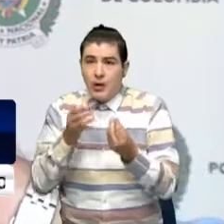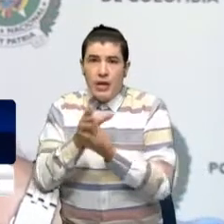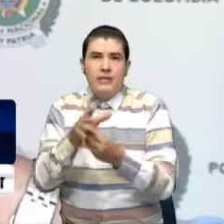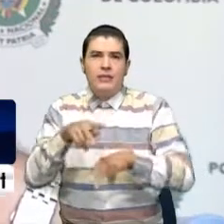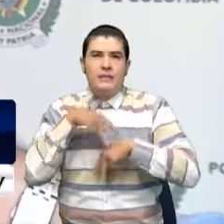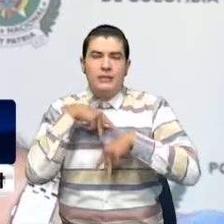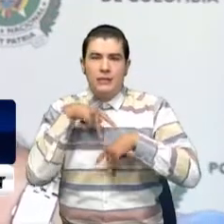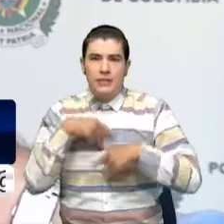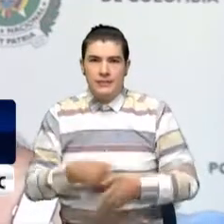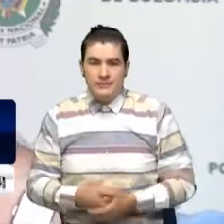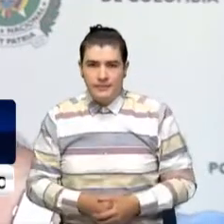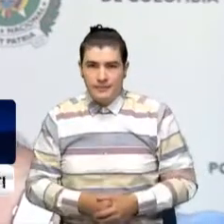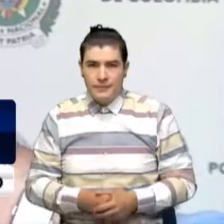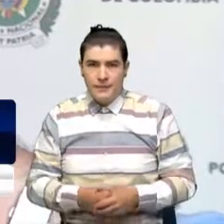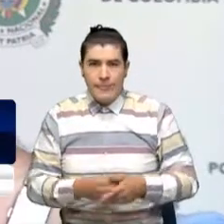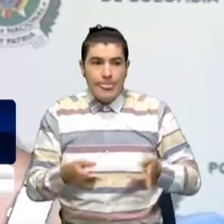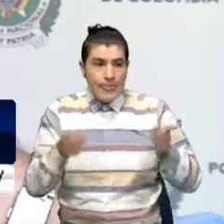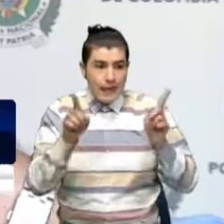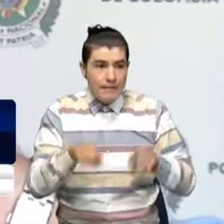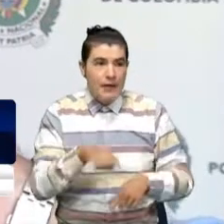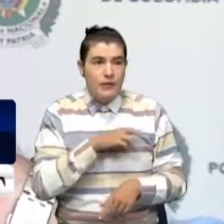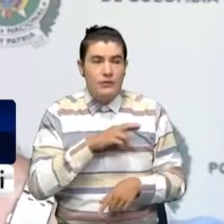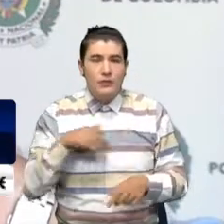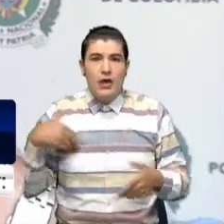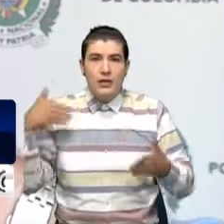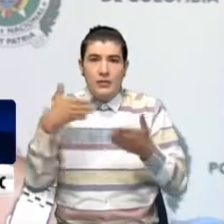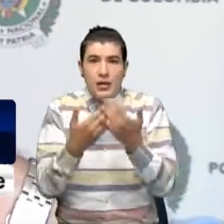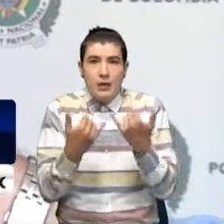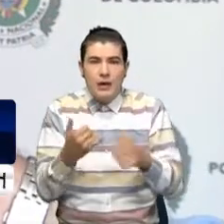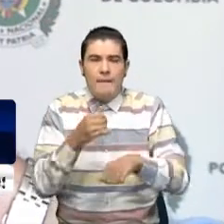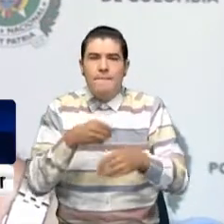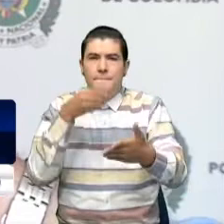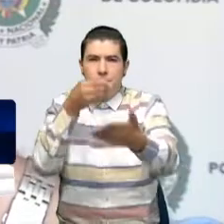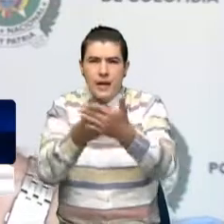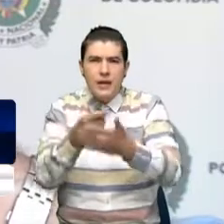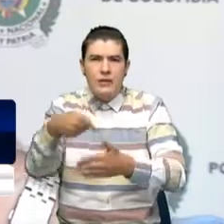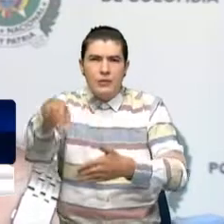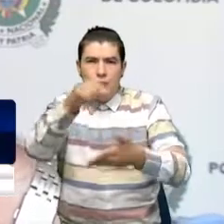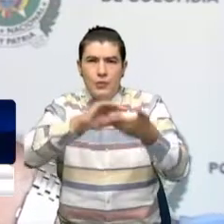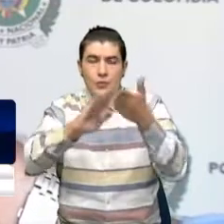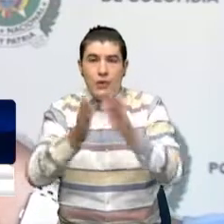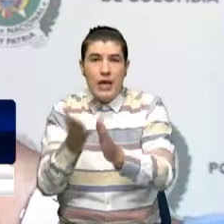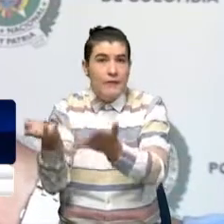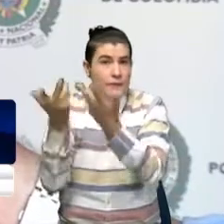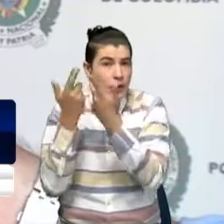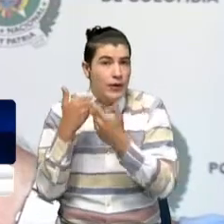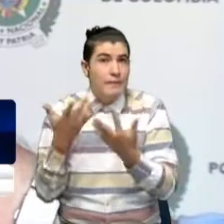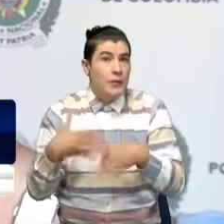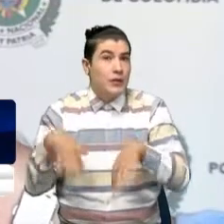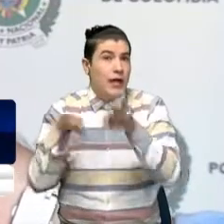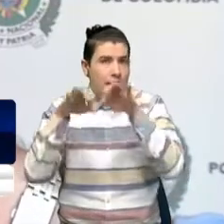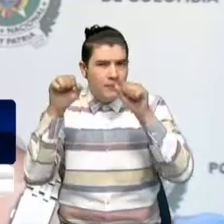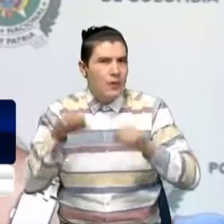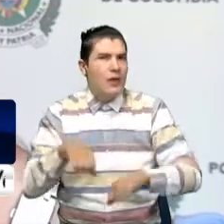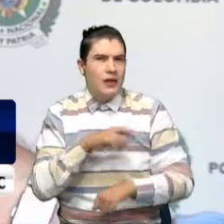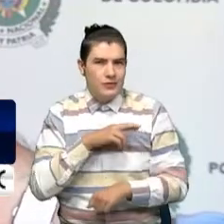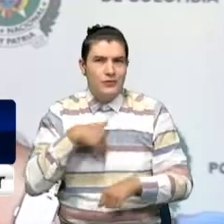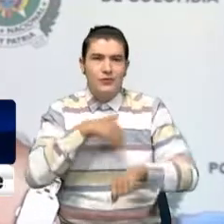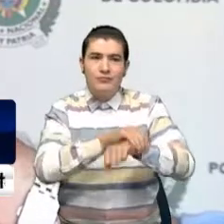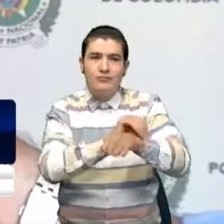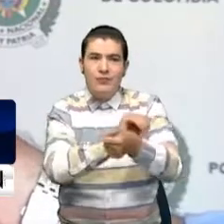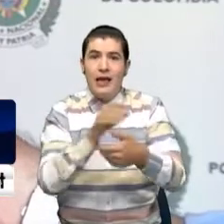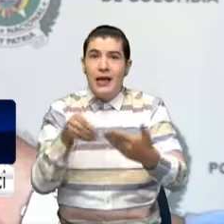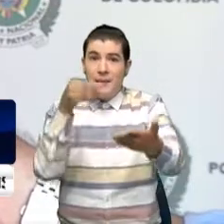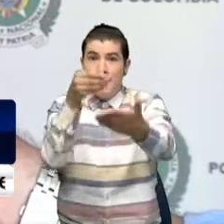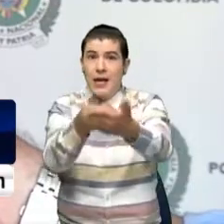personales en ese momento ofrecemos hasta 2 millones de pesos de recompensa para quien dé información y nos permita con la